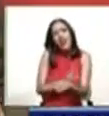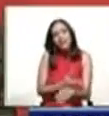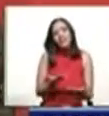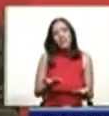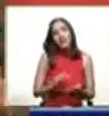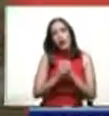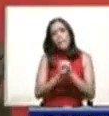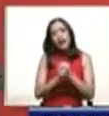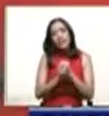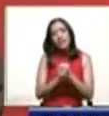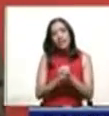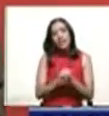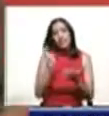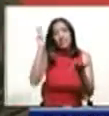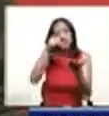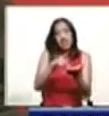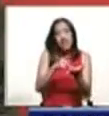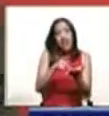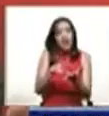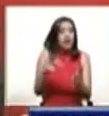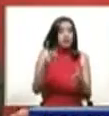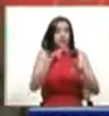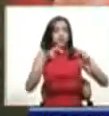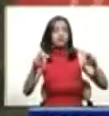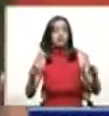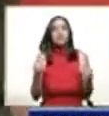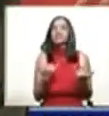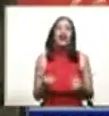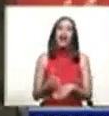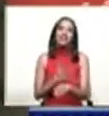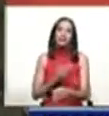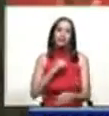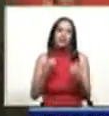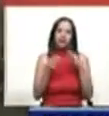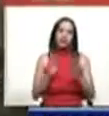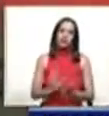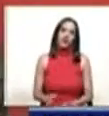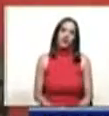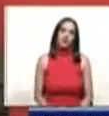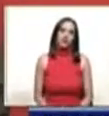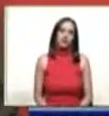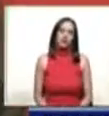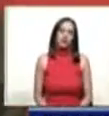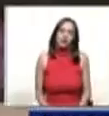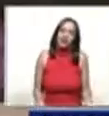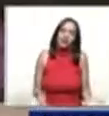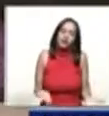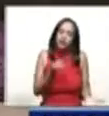compañeros heridos llegaran a los centros de asistencia, ya Julio Borges estaba echando el cuento de lo que había pasado allí. Esto es más raro que un perro verde.